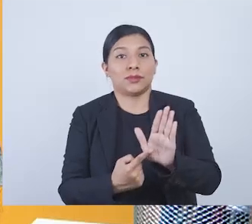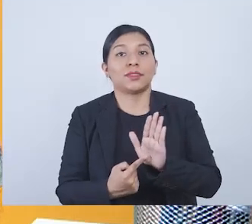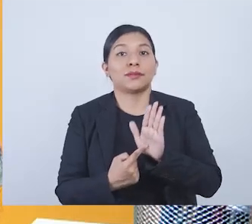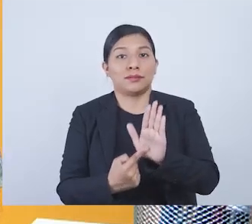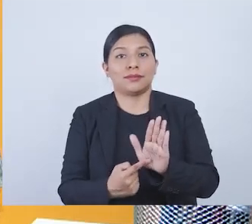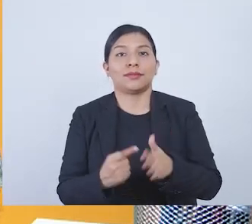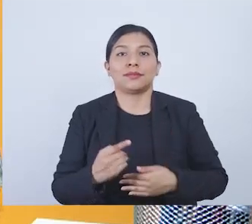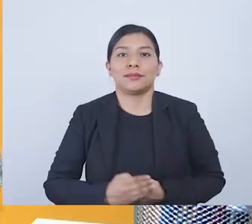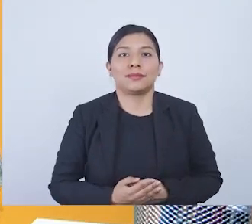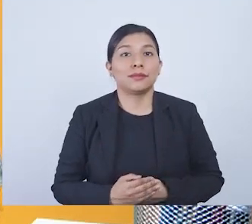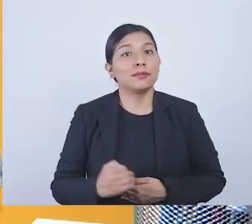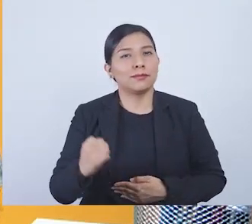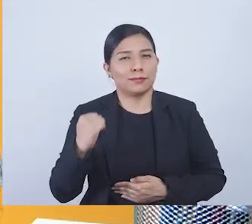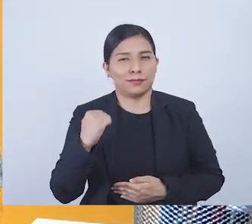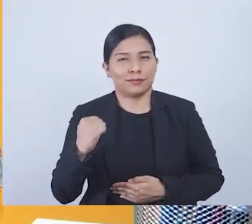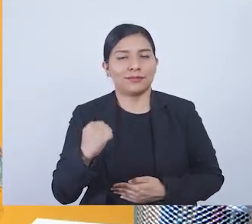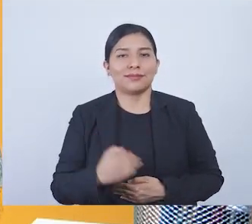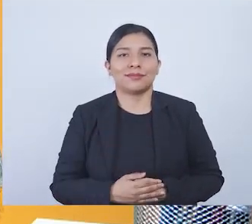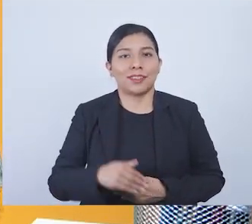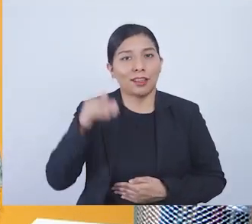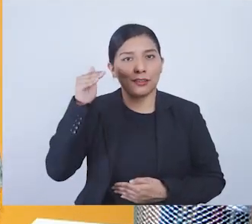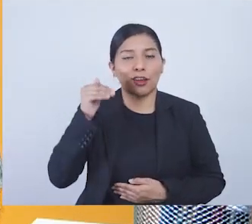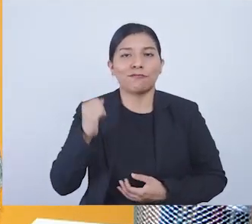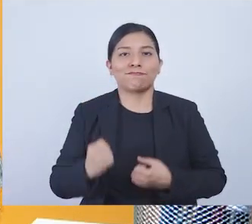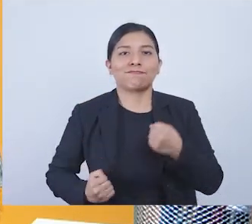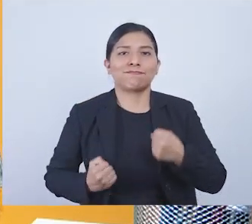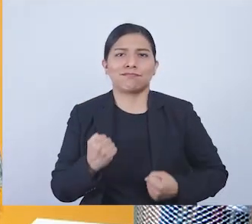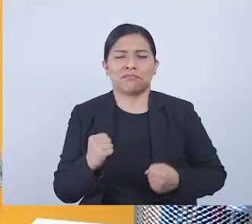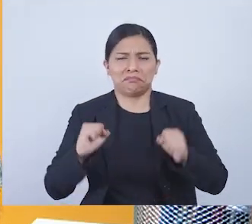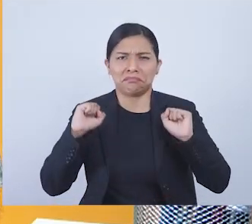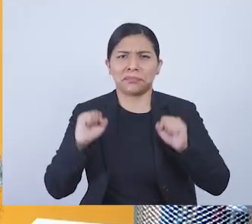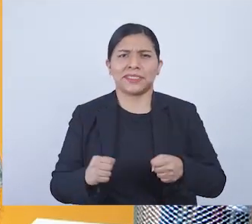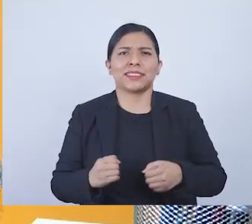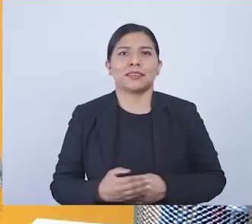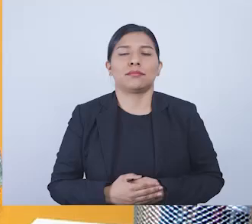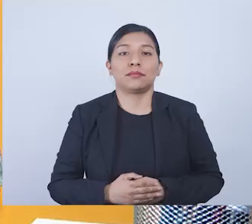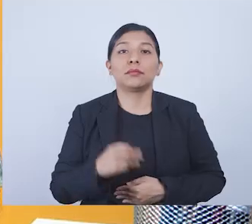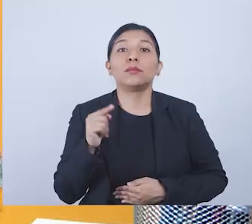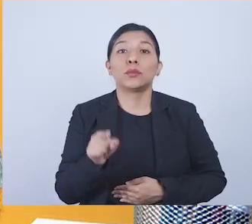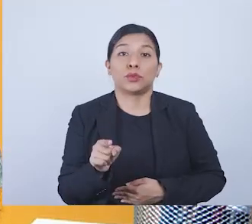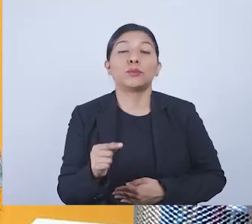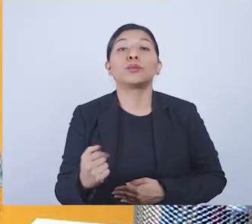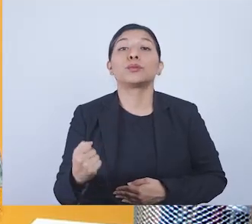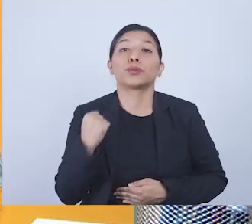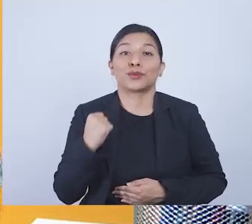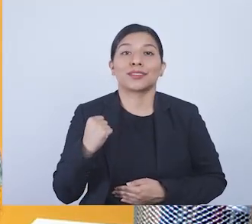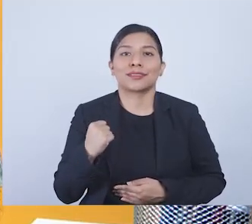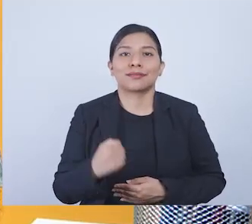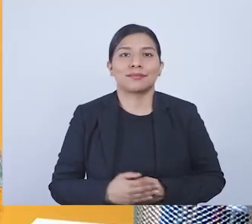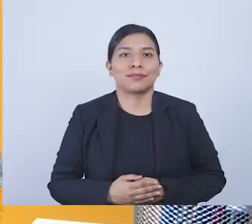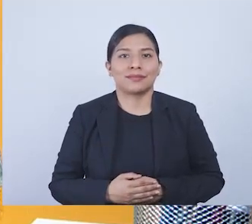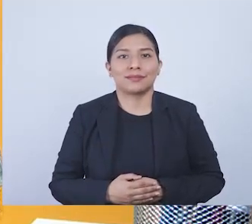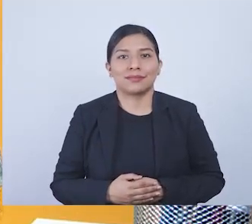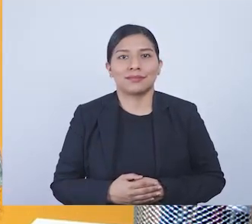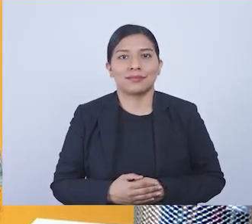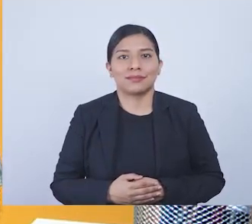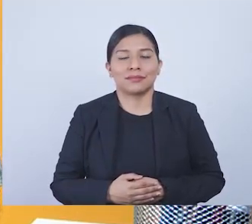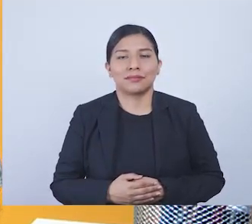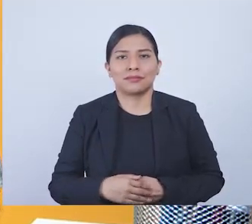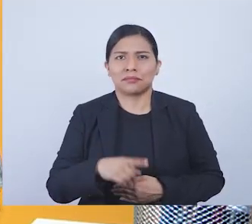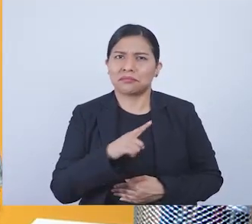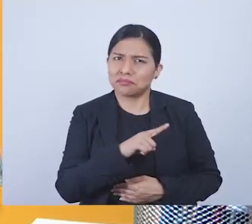pauta de que la educación física puede tener el espacio en la